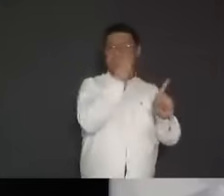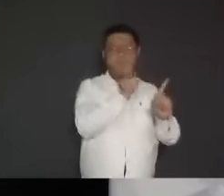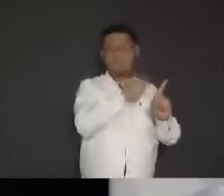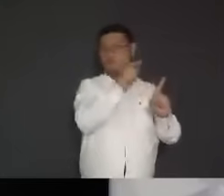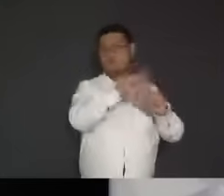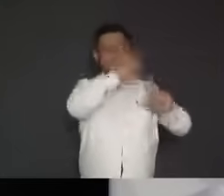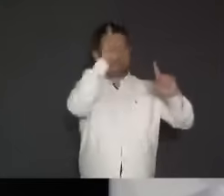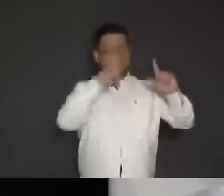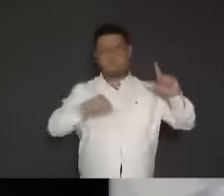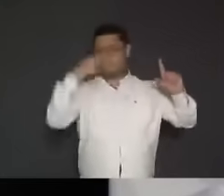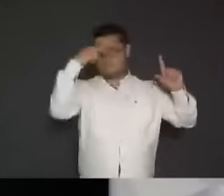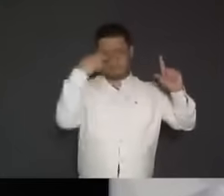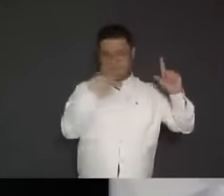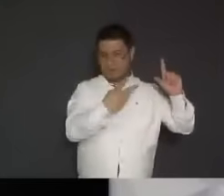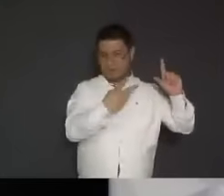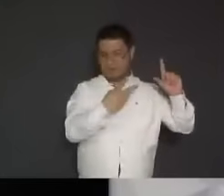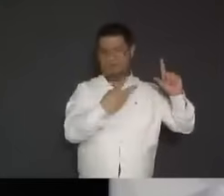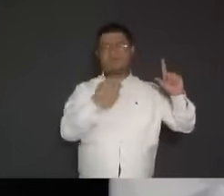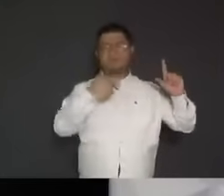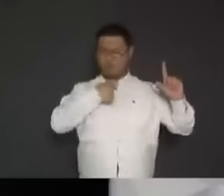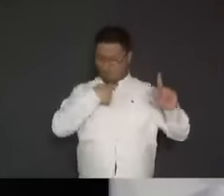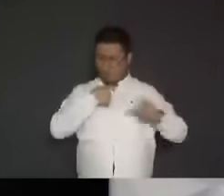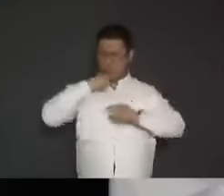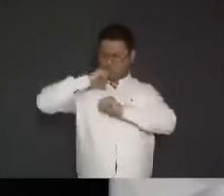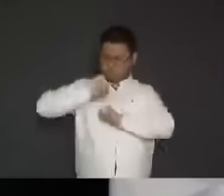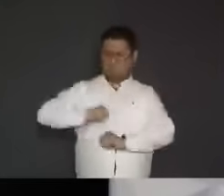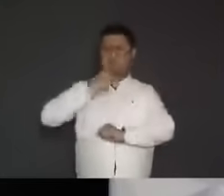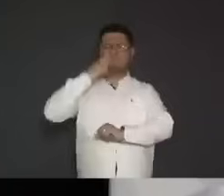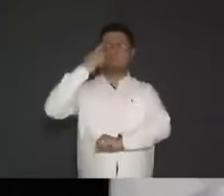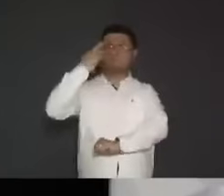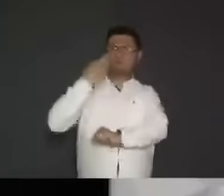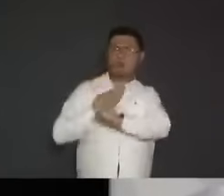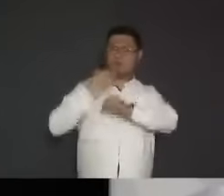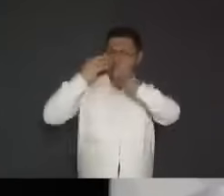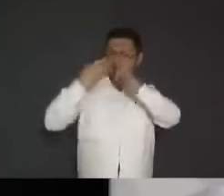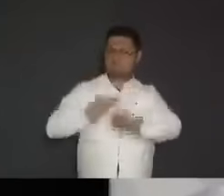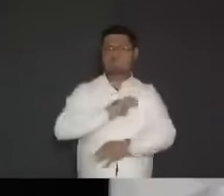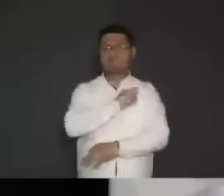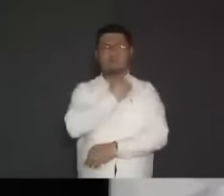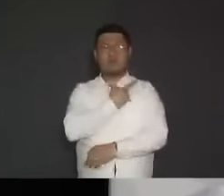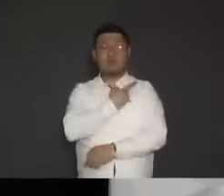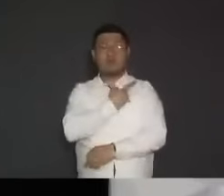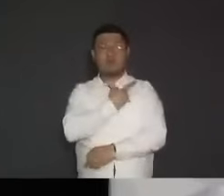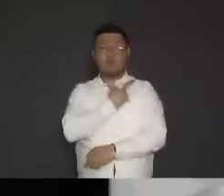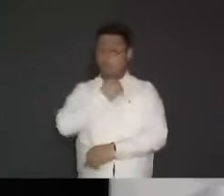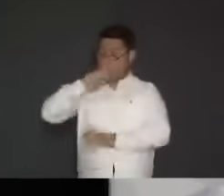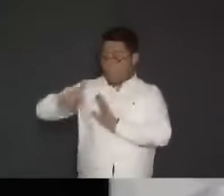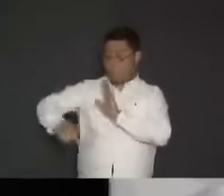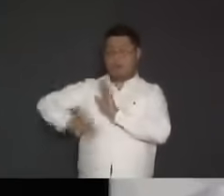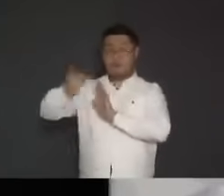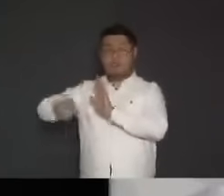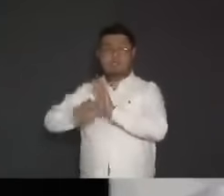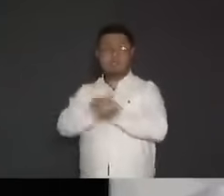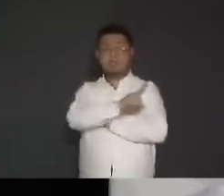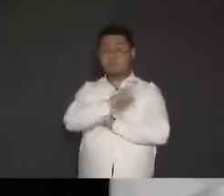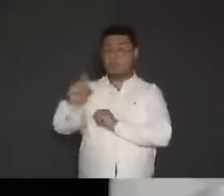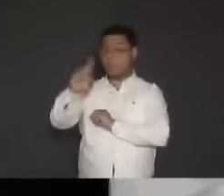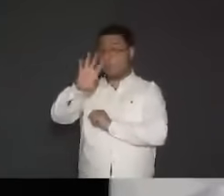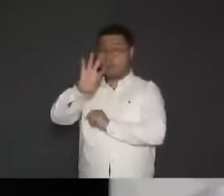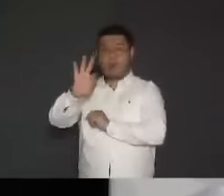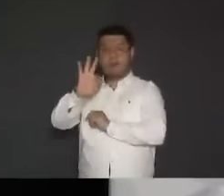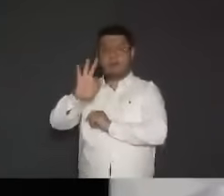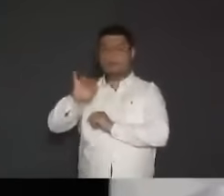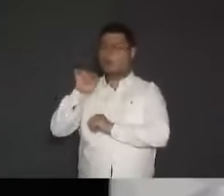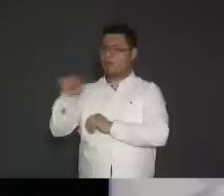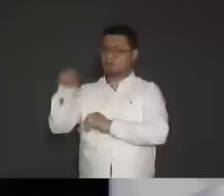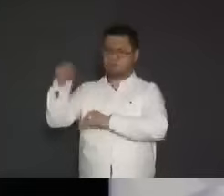vamos a permitir. Yo me voy a hacer cargo de la salud de los yucatecos. Vamos a rehabilitar los 140 centros de salud que hay en Mérida y en el